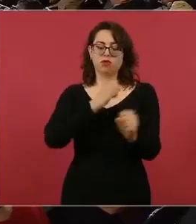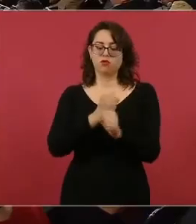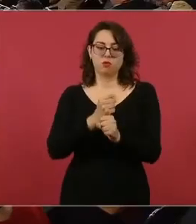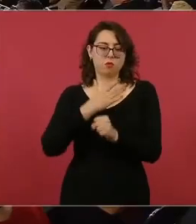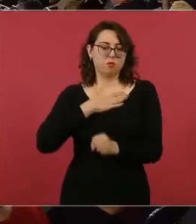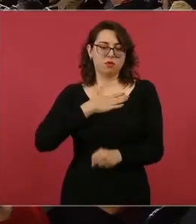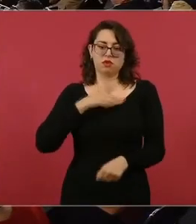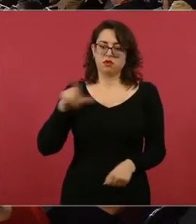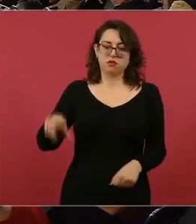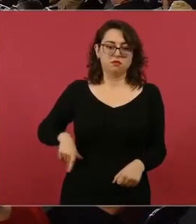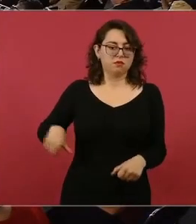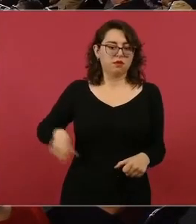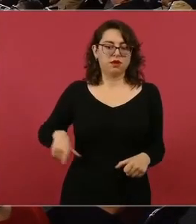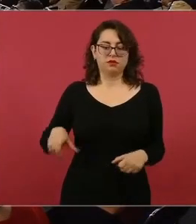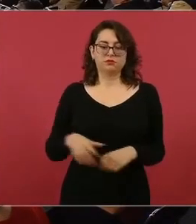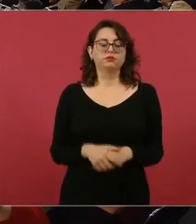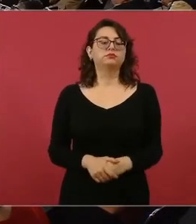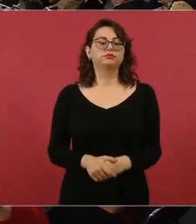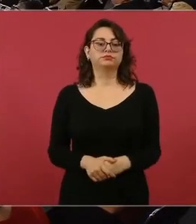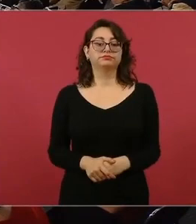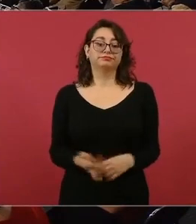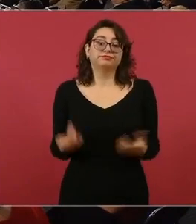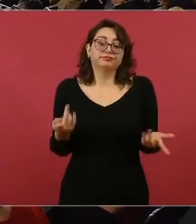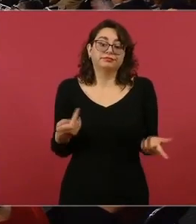Pero nos tocó